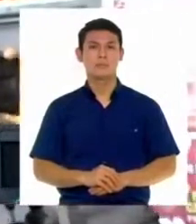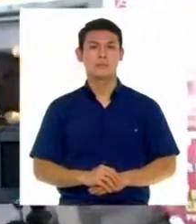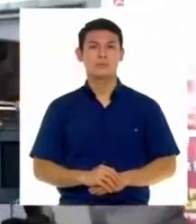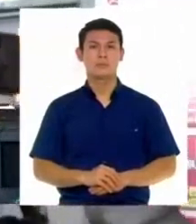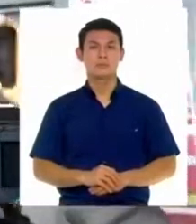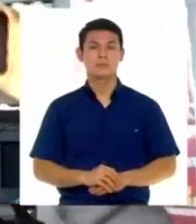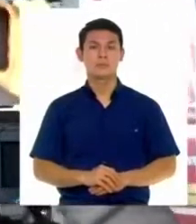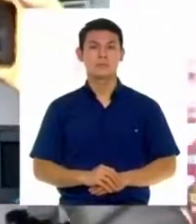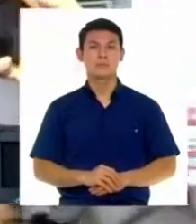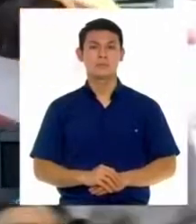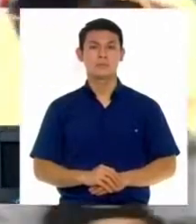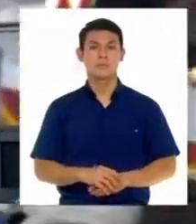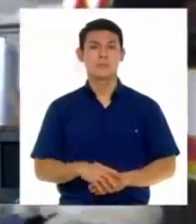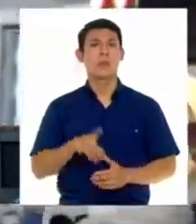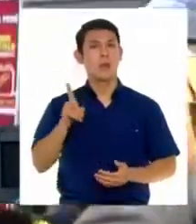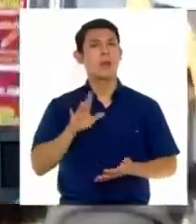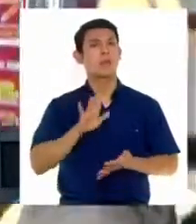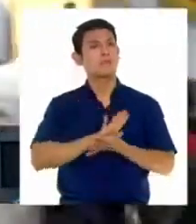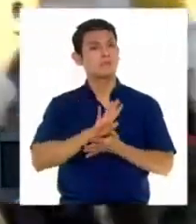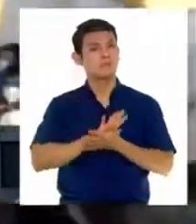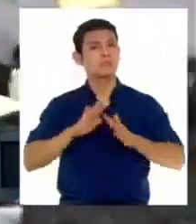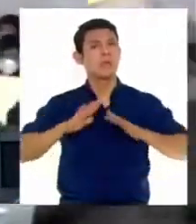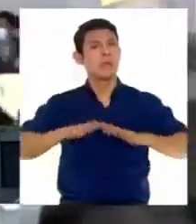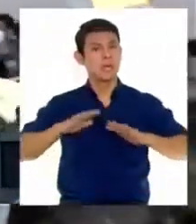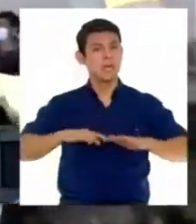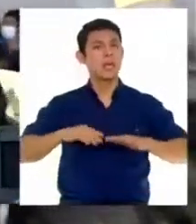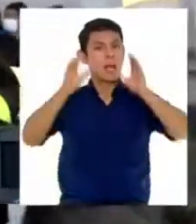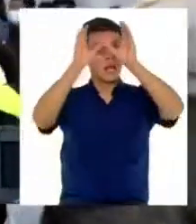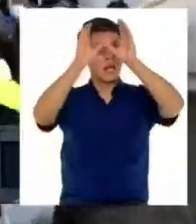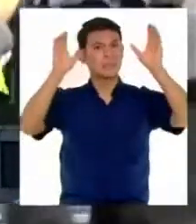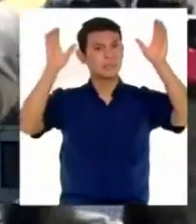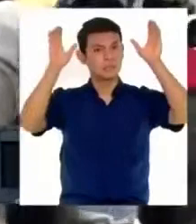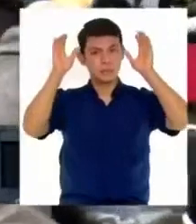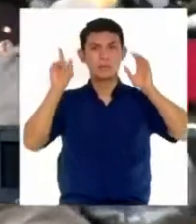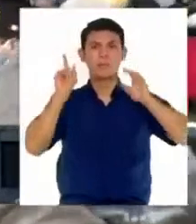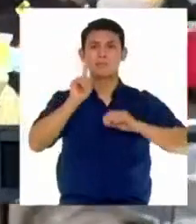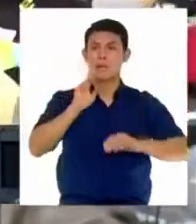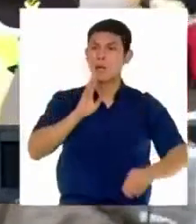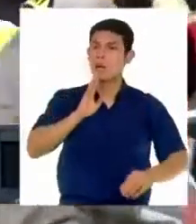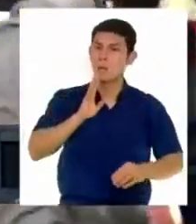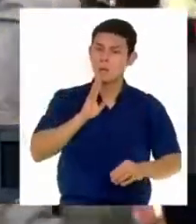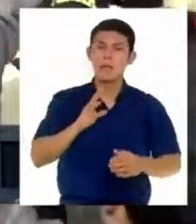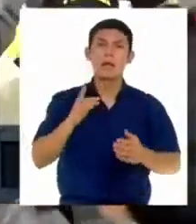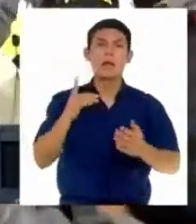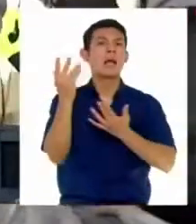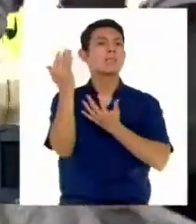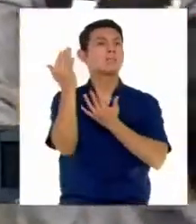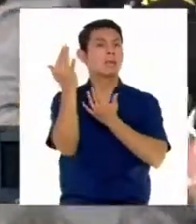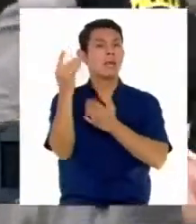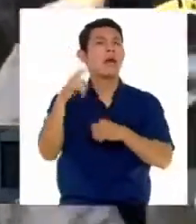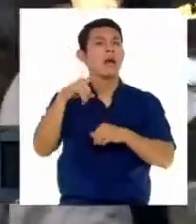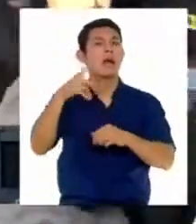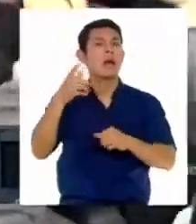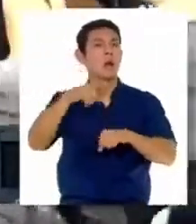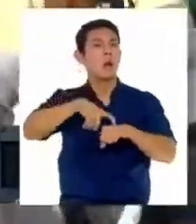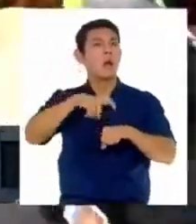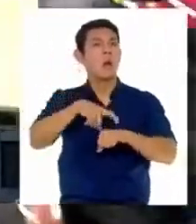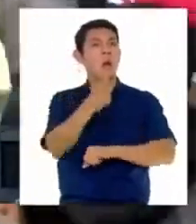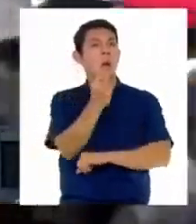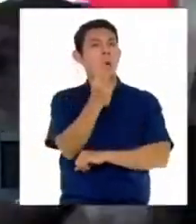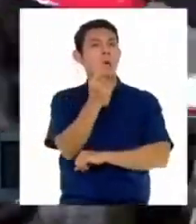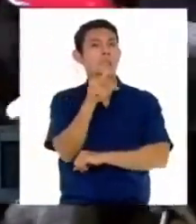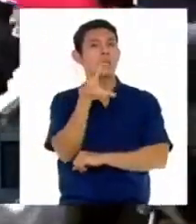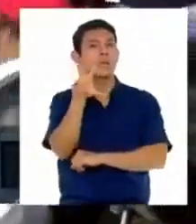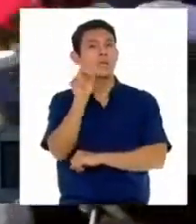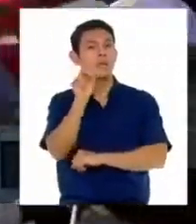A la tranquilidad, a la paciencia, y que van a esperar los resultados oficiales de la OMPE 11 y 30 de la noche, y de